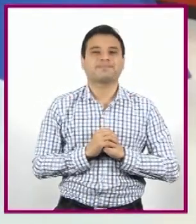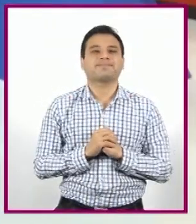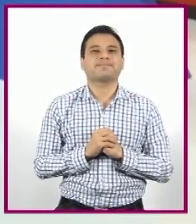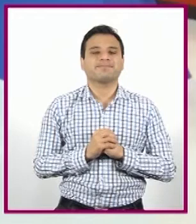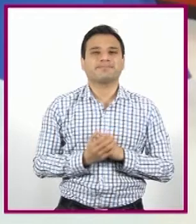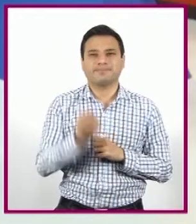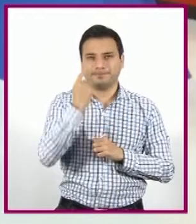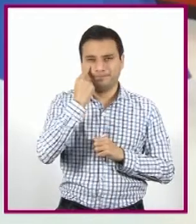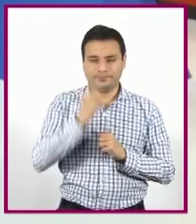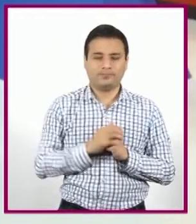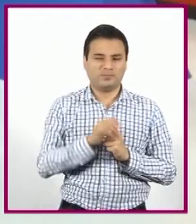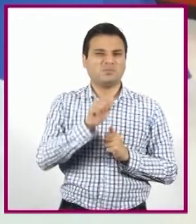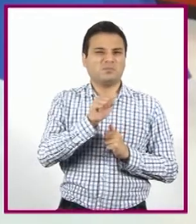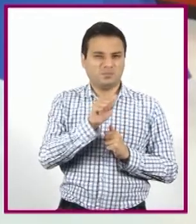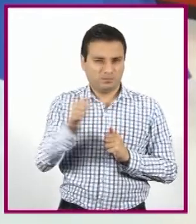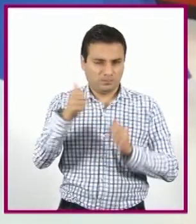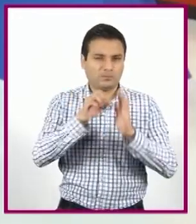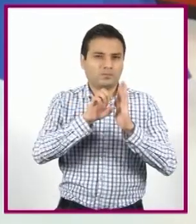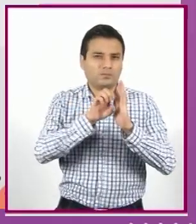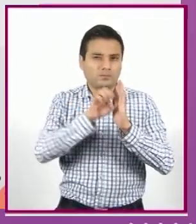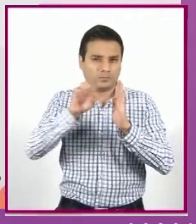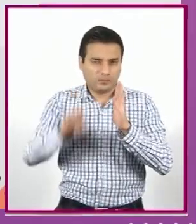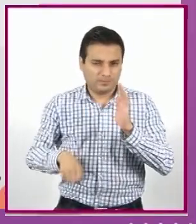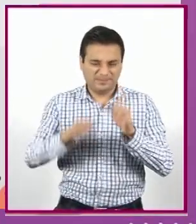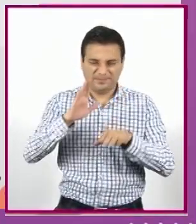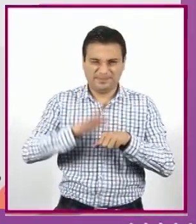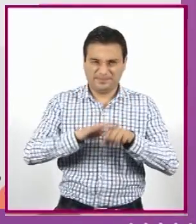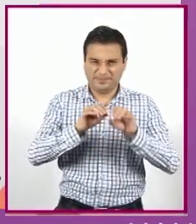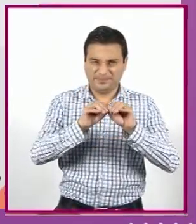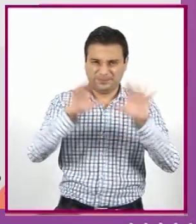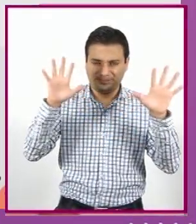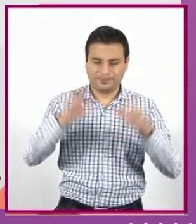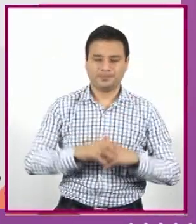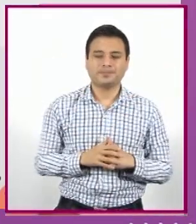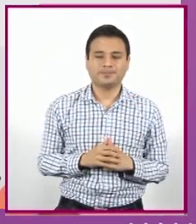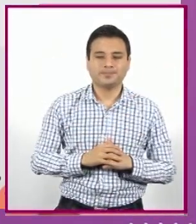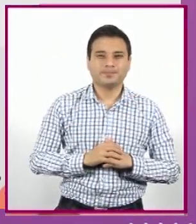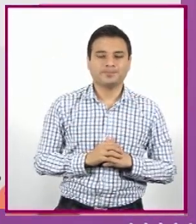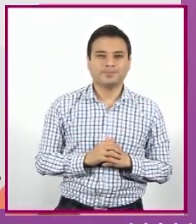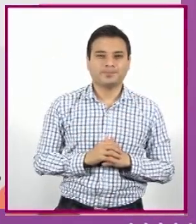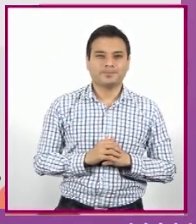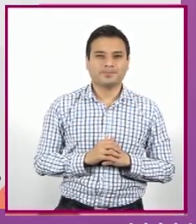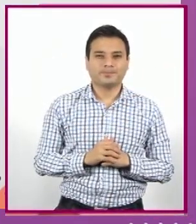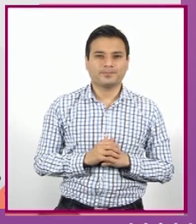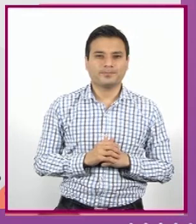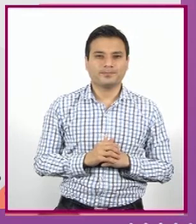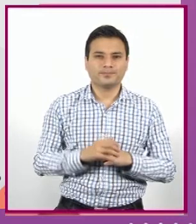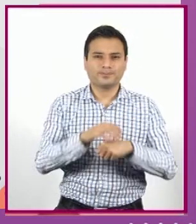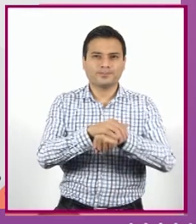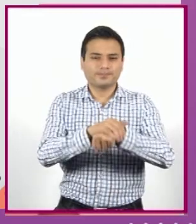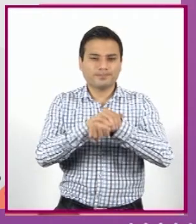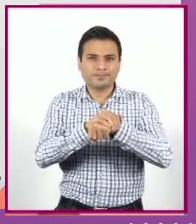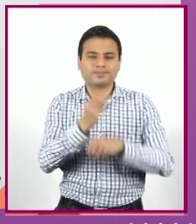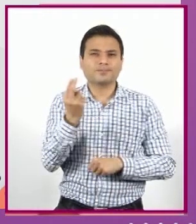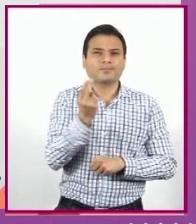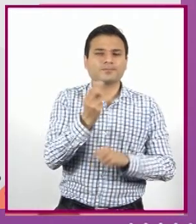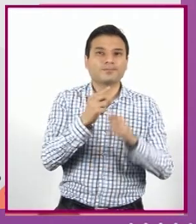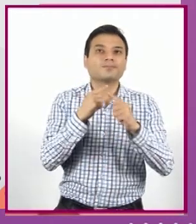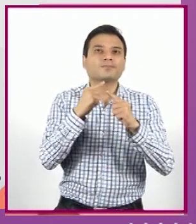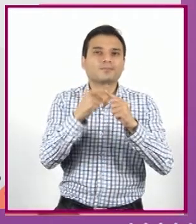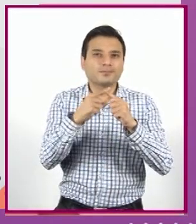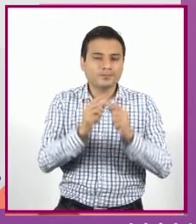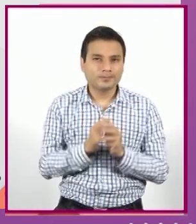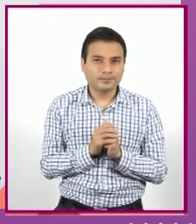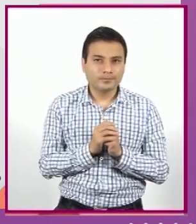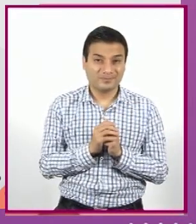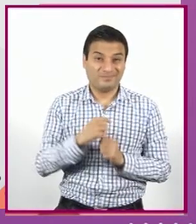Veamos otro ejemplo para que quede más claro. ¿Quién necesita un amigo? Lo malo del día